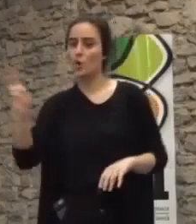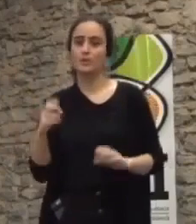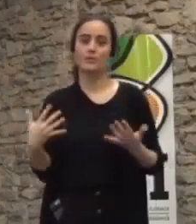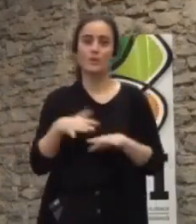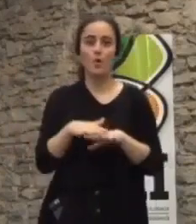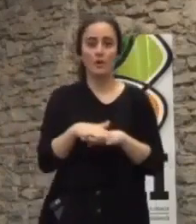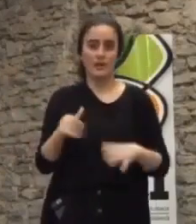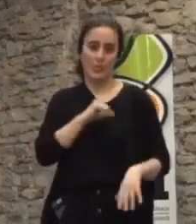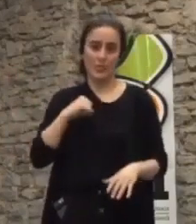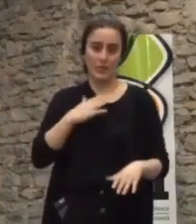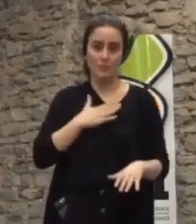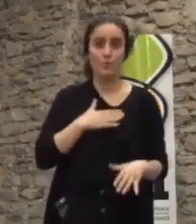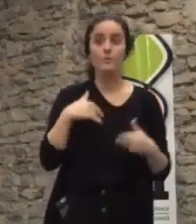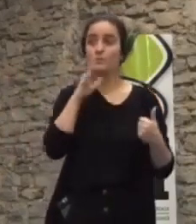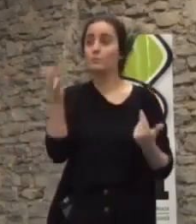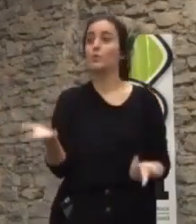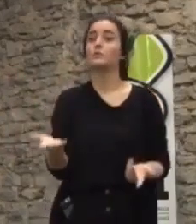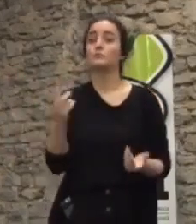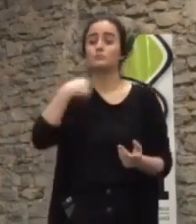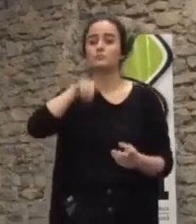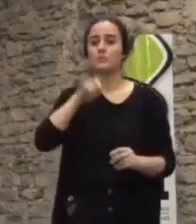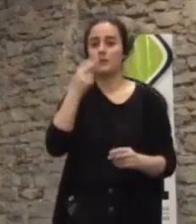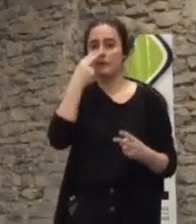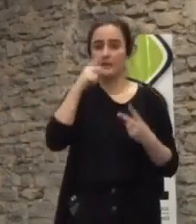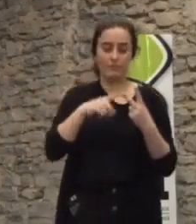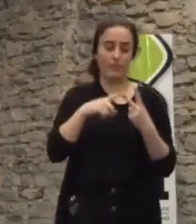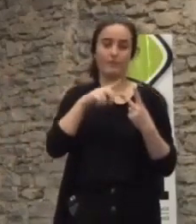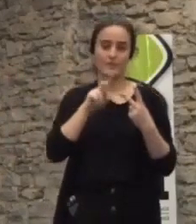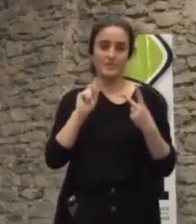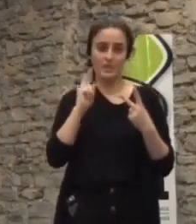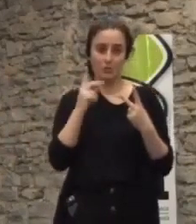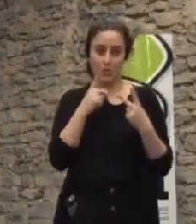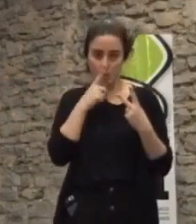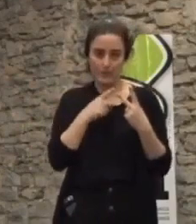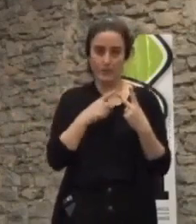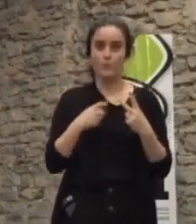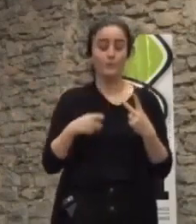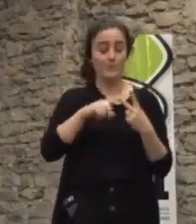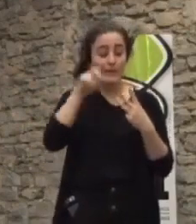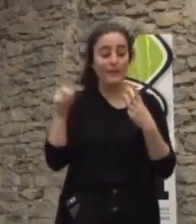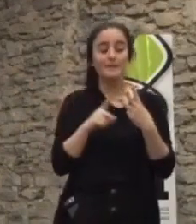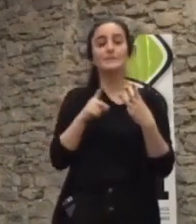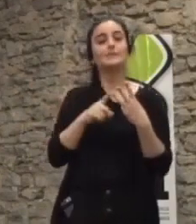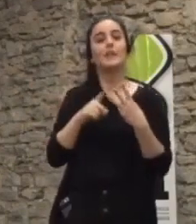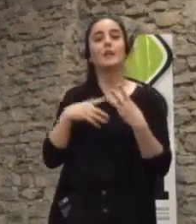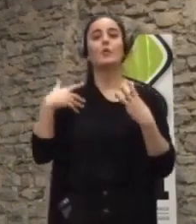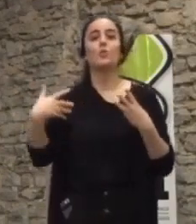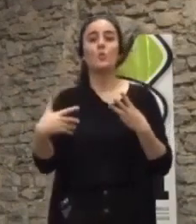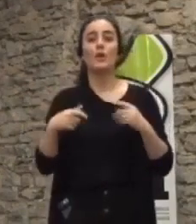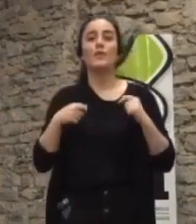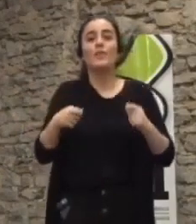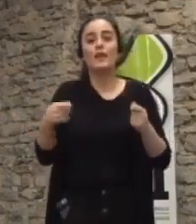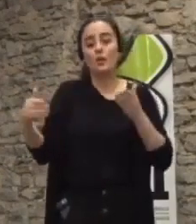la red, ¿no? Entonces, nos parecía interesante este objetivo también. Tercer objetivo, propiciar un canal para la